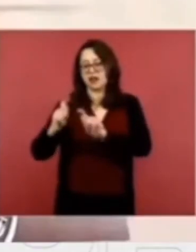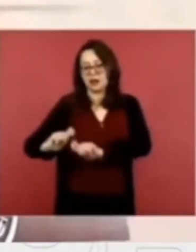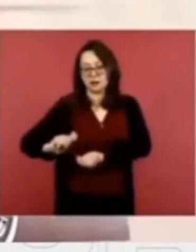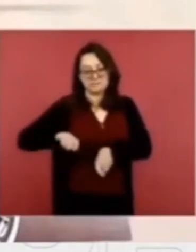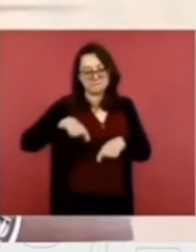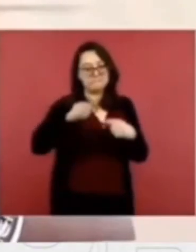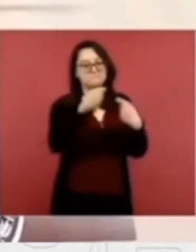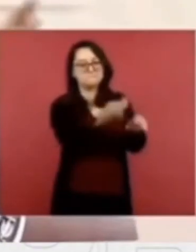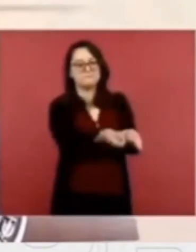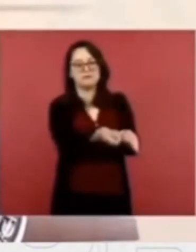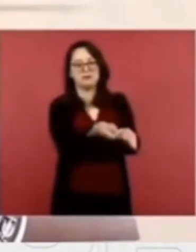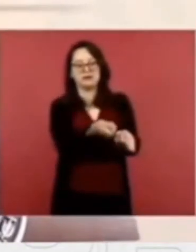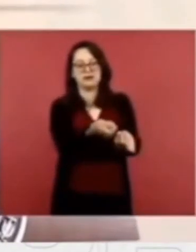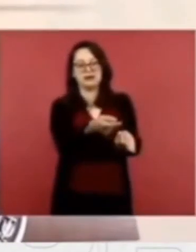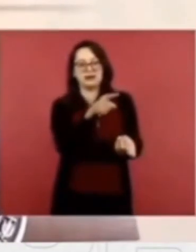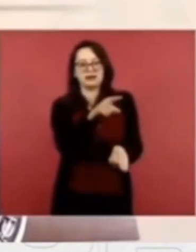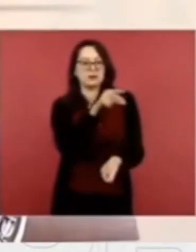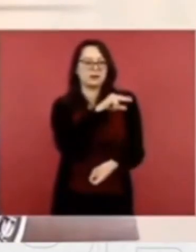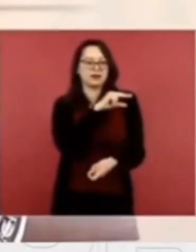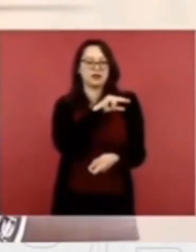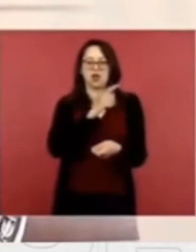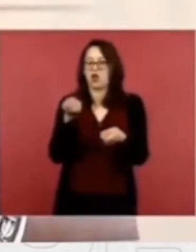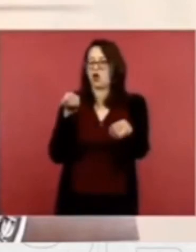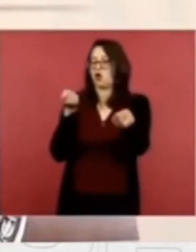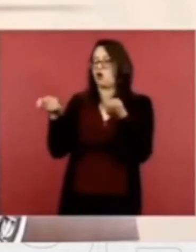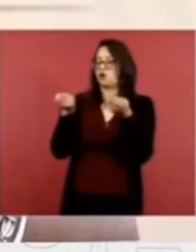Cedillo privatiza los ferrocarriles,